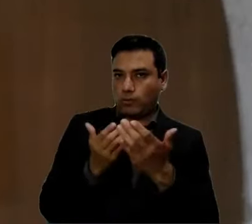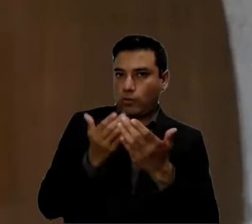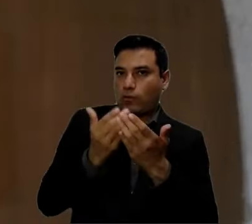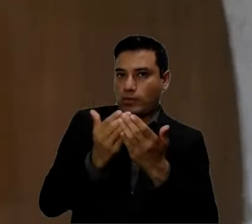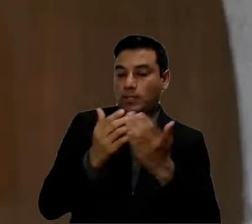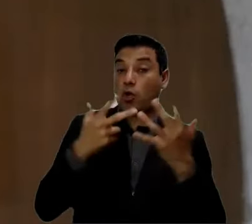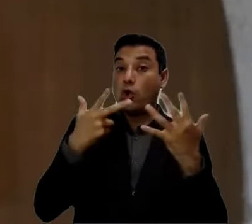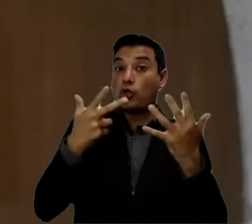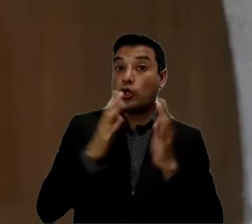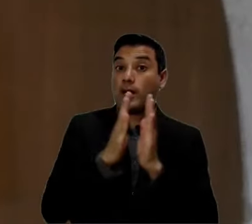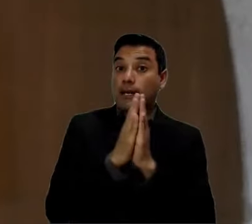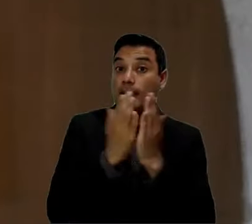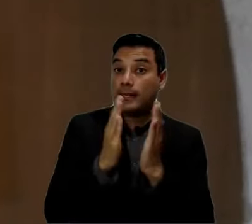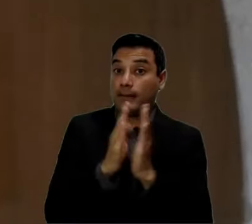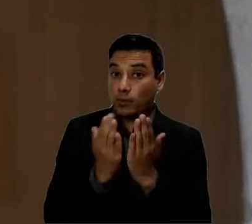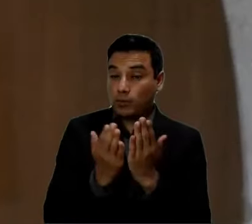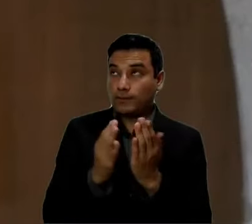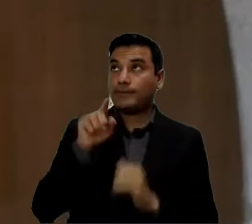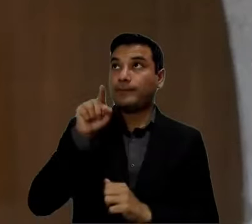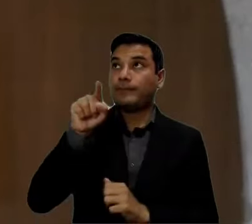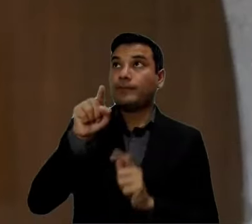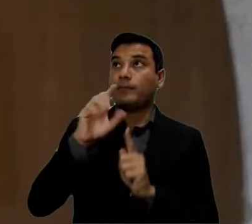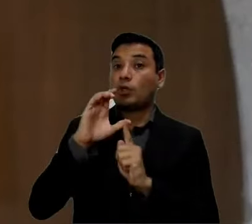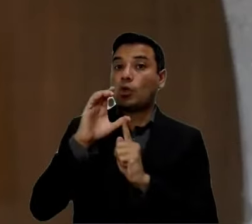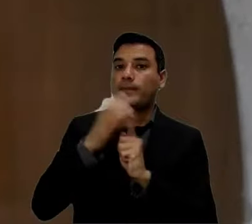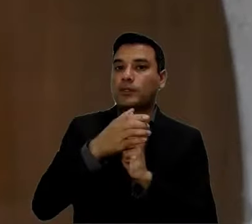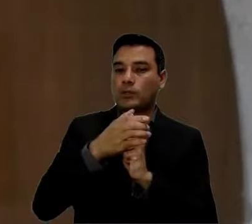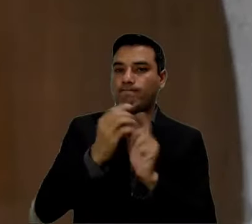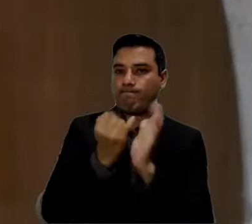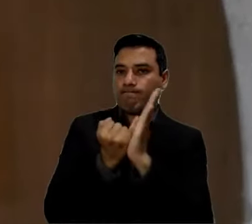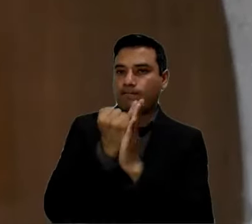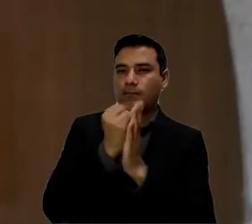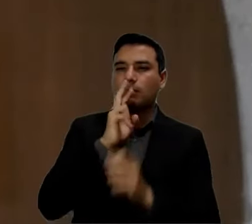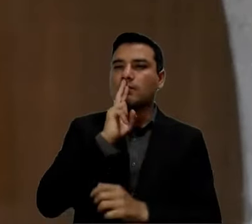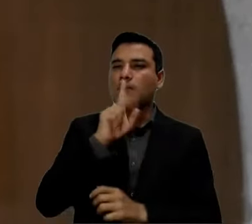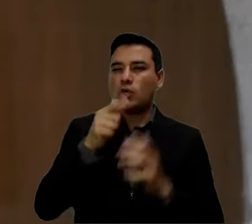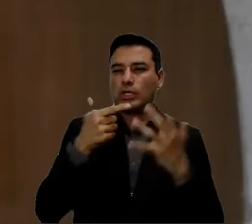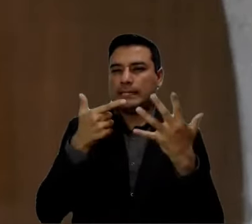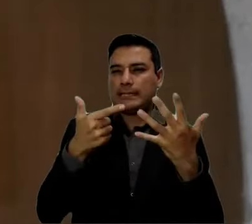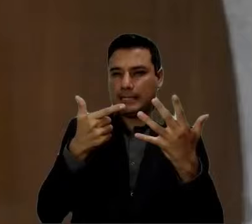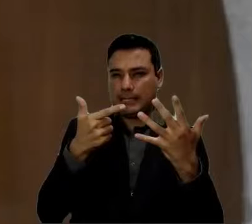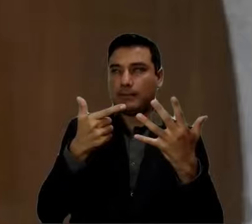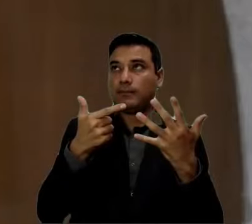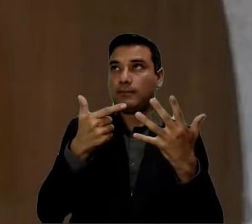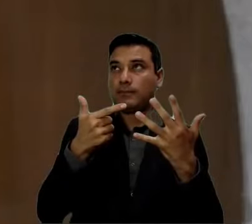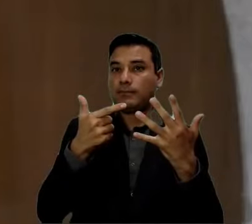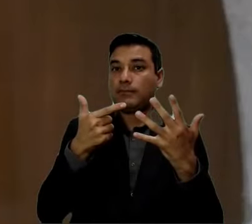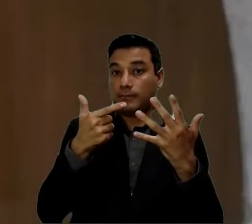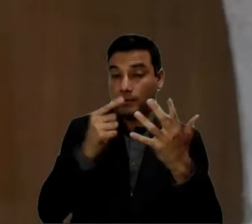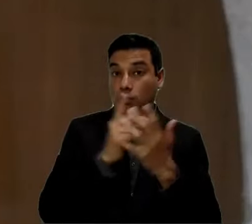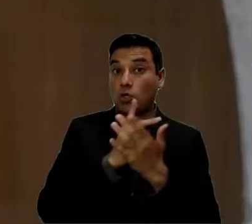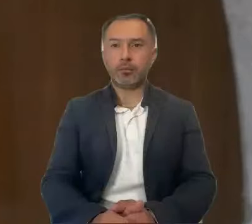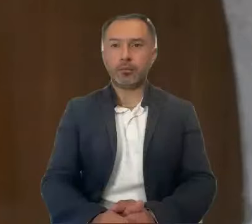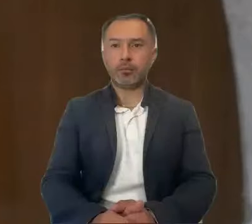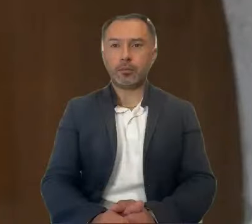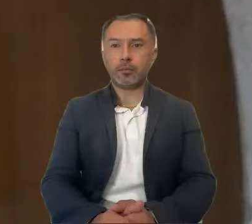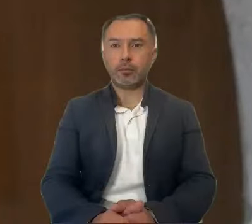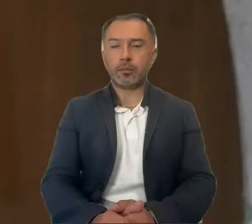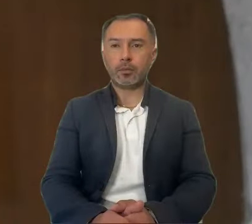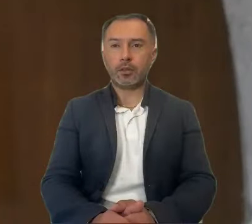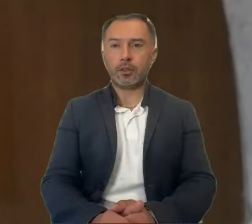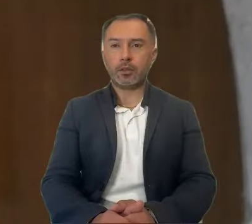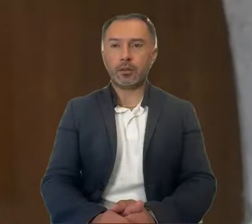libros. Las comisiones deciden que sean 7, presentan el proyecto al pleno, el